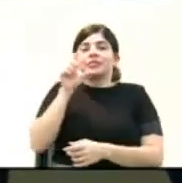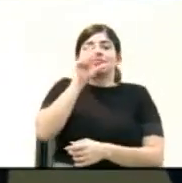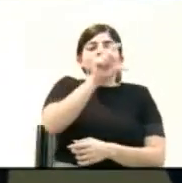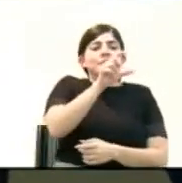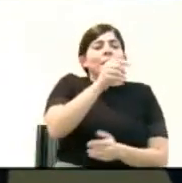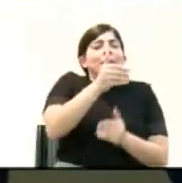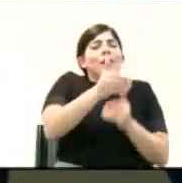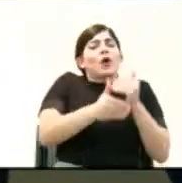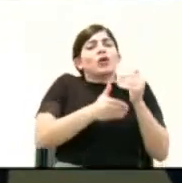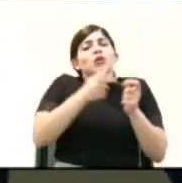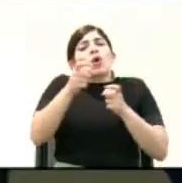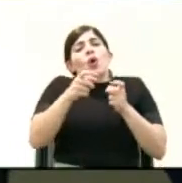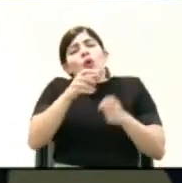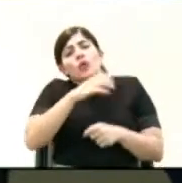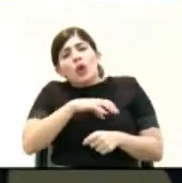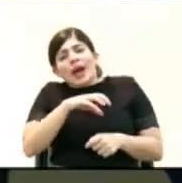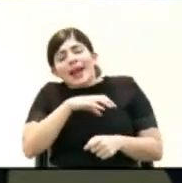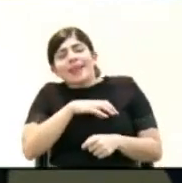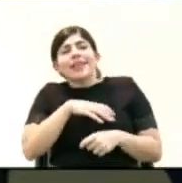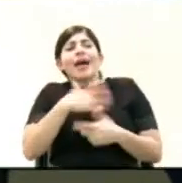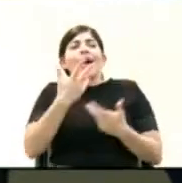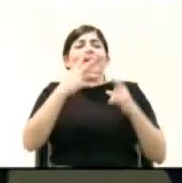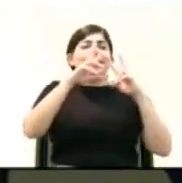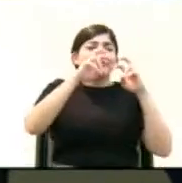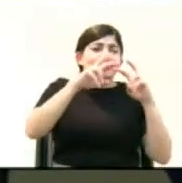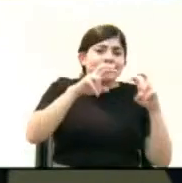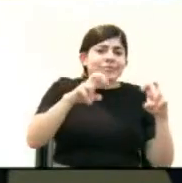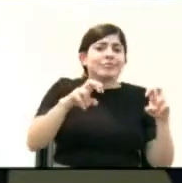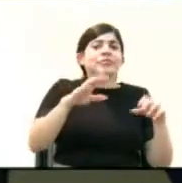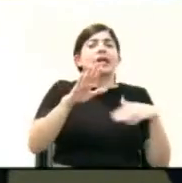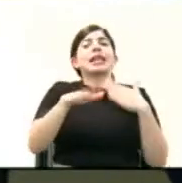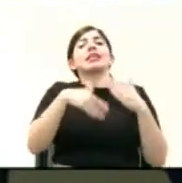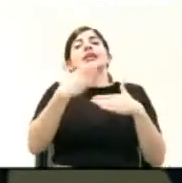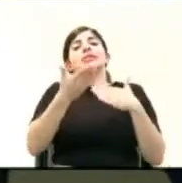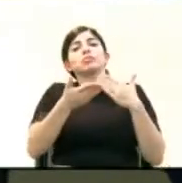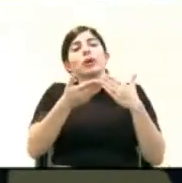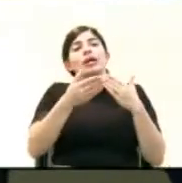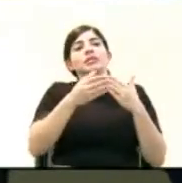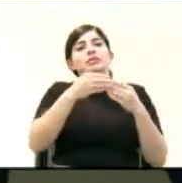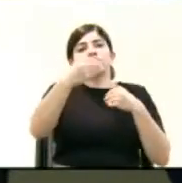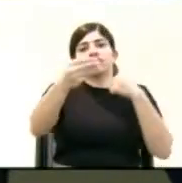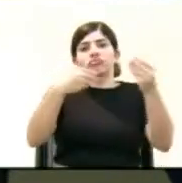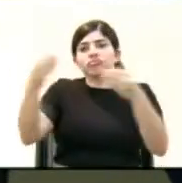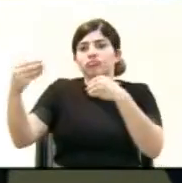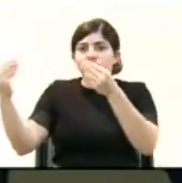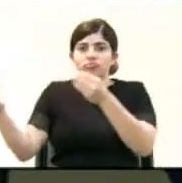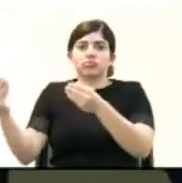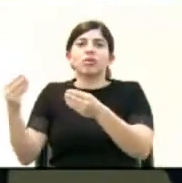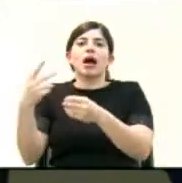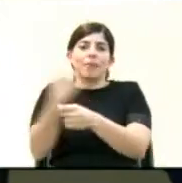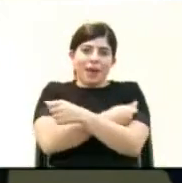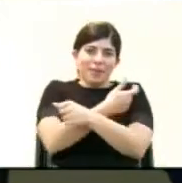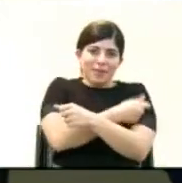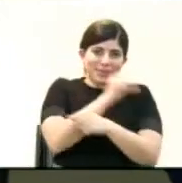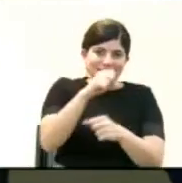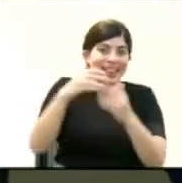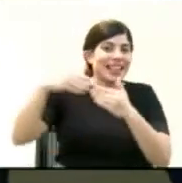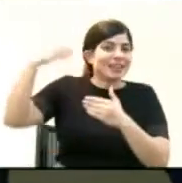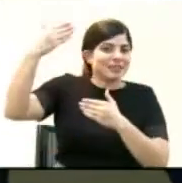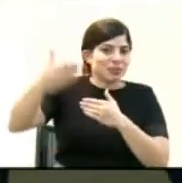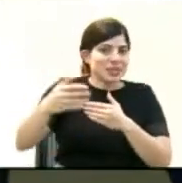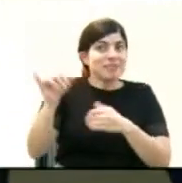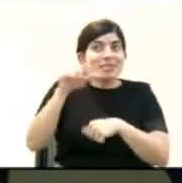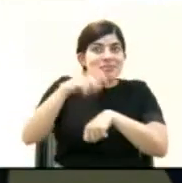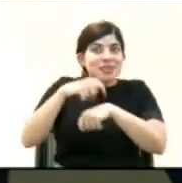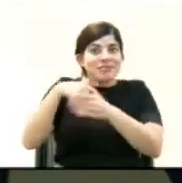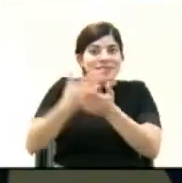de control de calidad y luego se distribuyen y se aplican. Y hay que recordar algo. Bueno, no